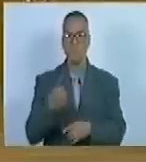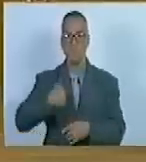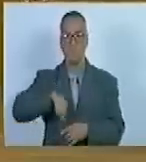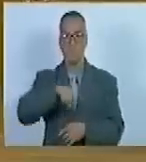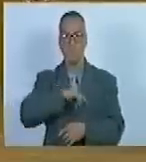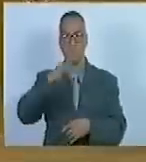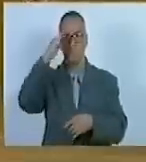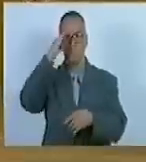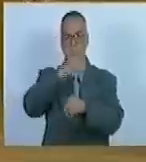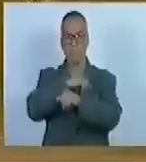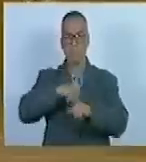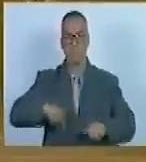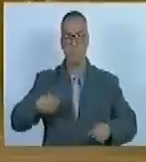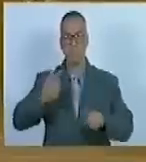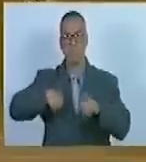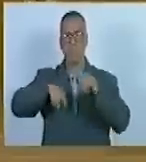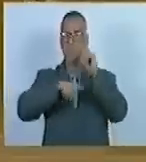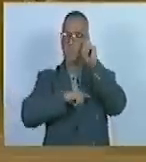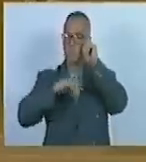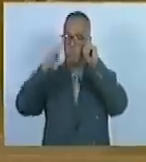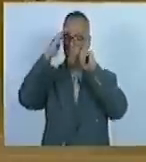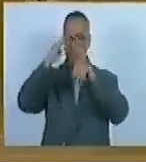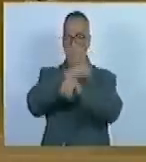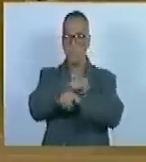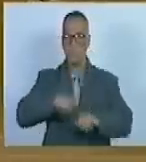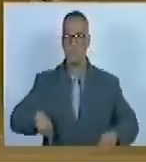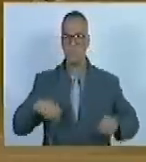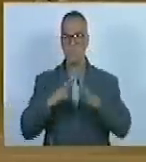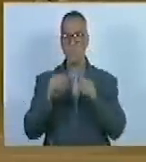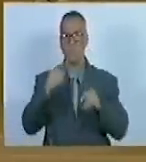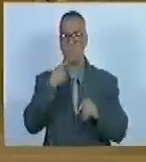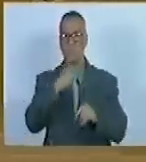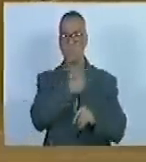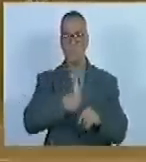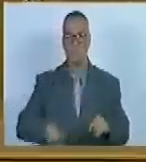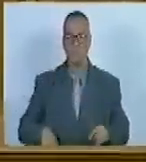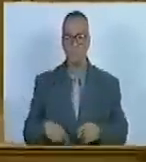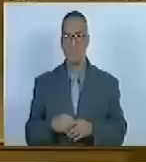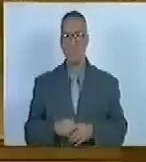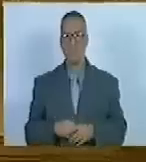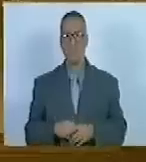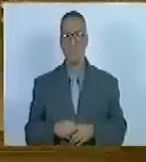nuestro ejército y a nuestra Fuerza Armada. Es todo, señor presidente.